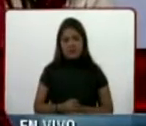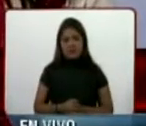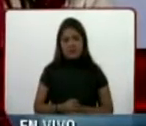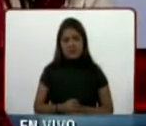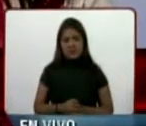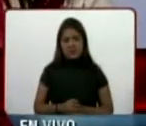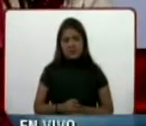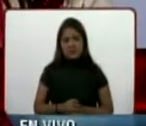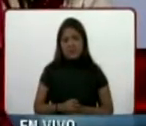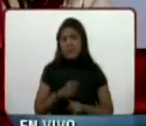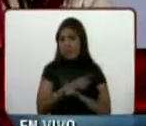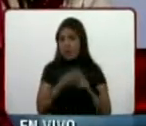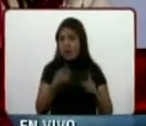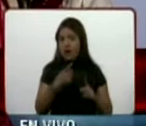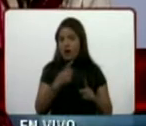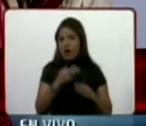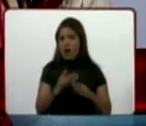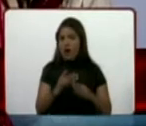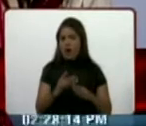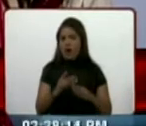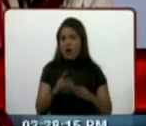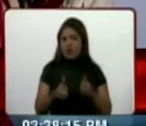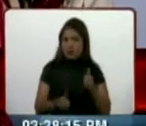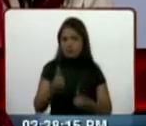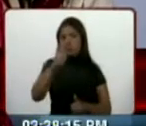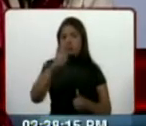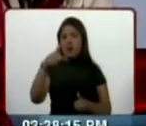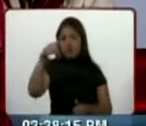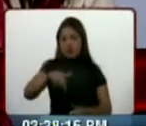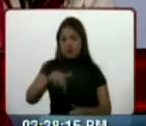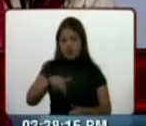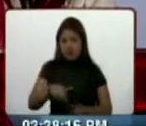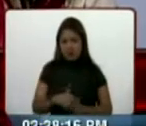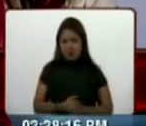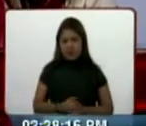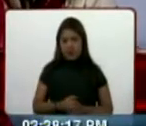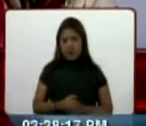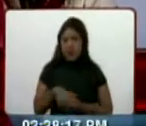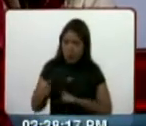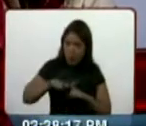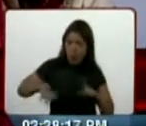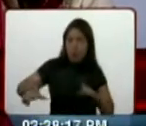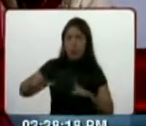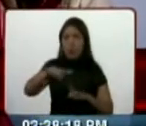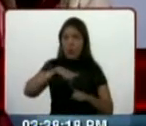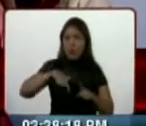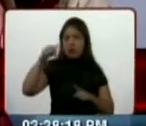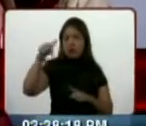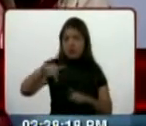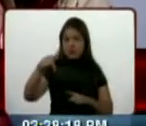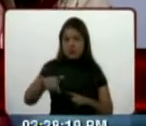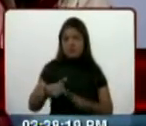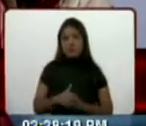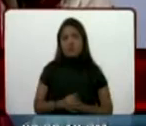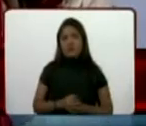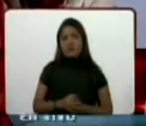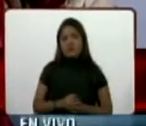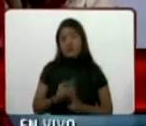el ventajismo que hubo contra mí, ¿no? De los espacios que había, y